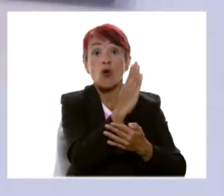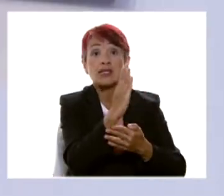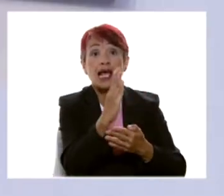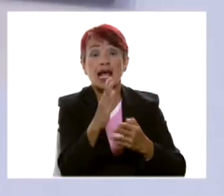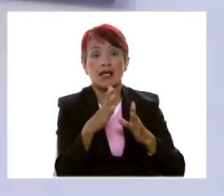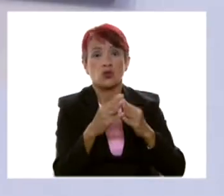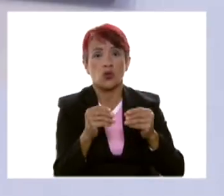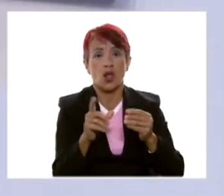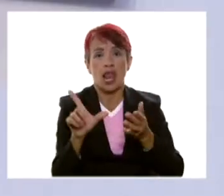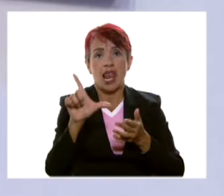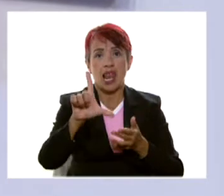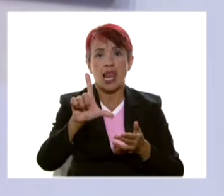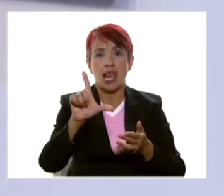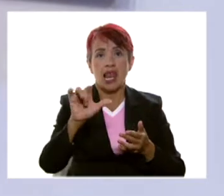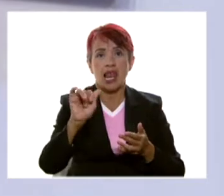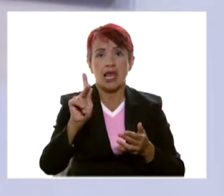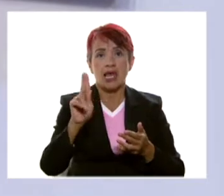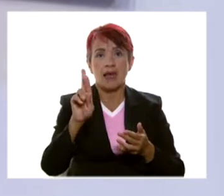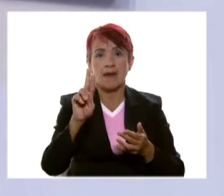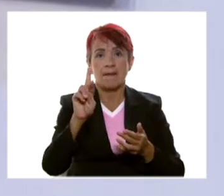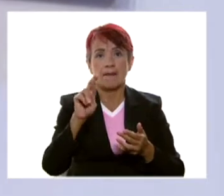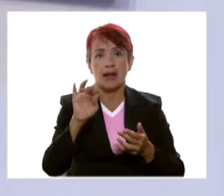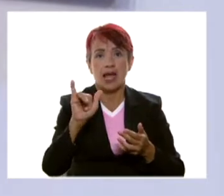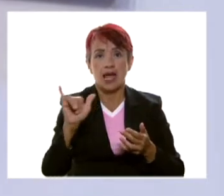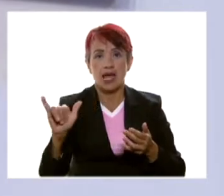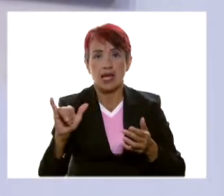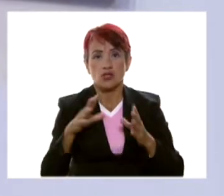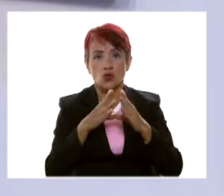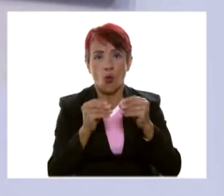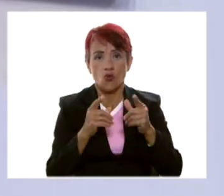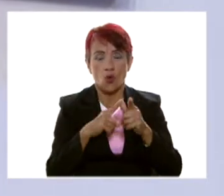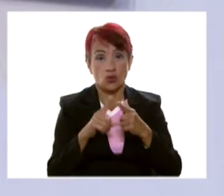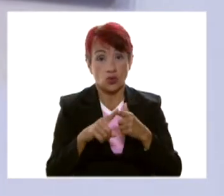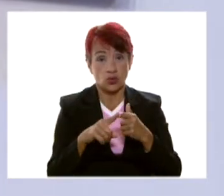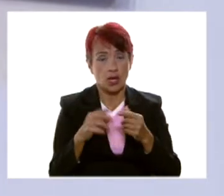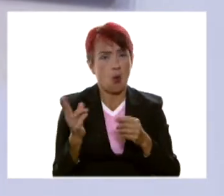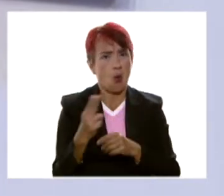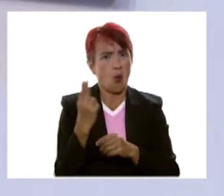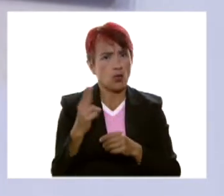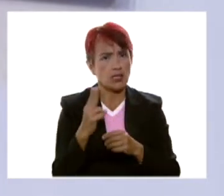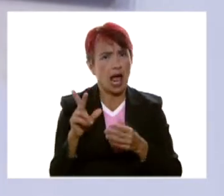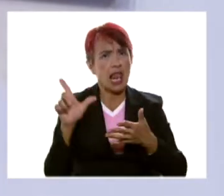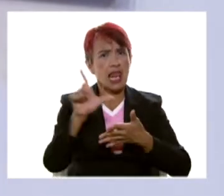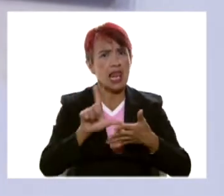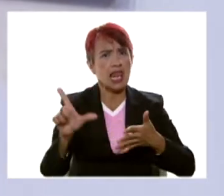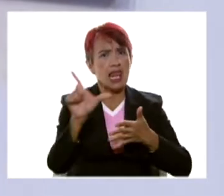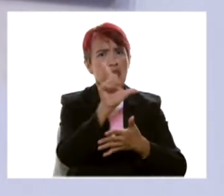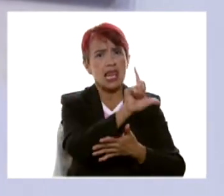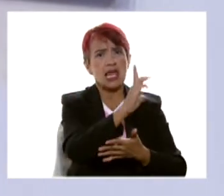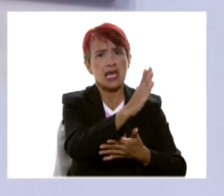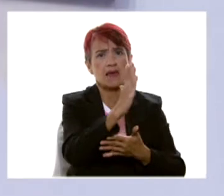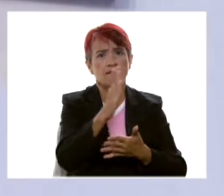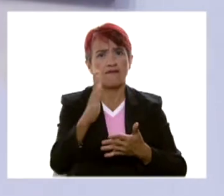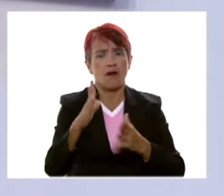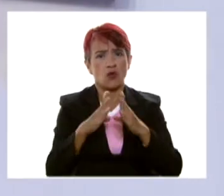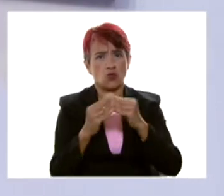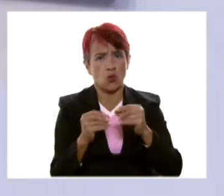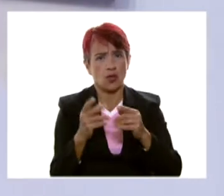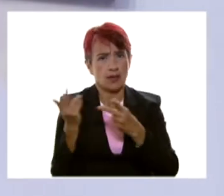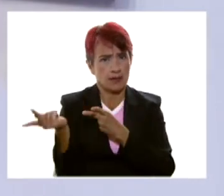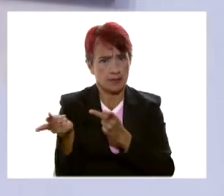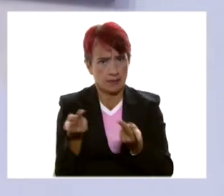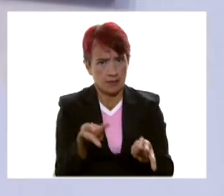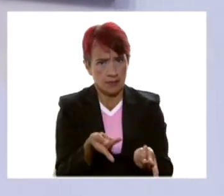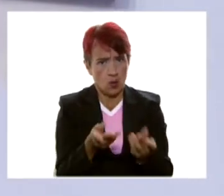tenemos libros, etc. Normalmente en nuestros centros educativos utilizamos otro término para ellos. ¿Okay? Les invito